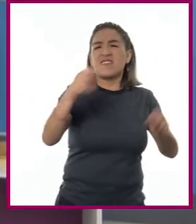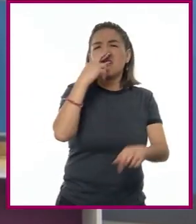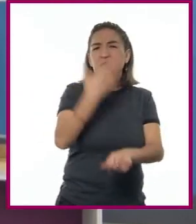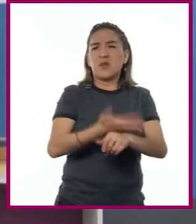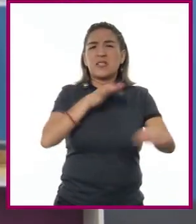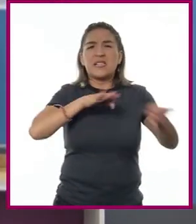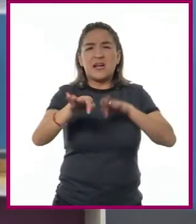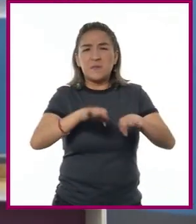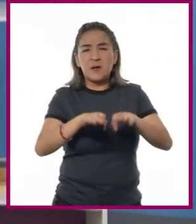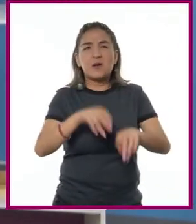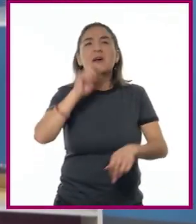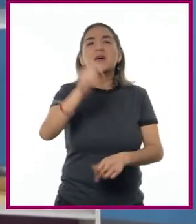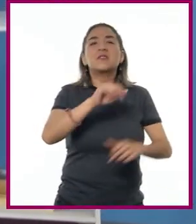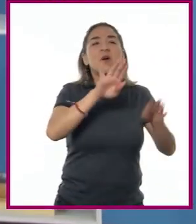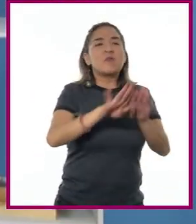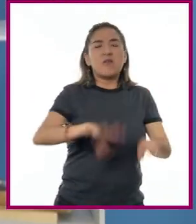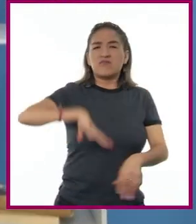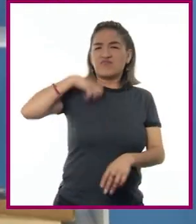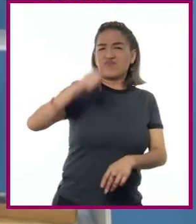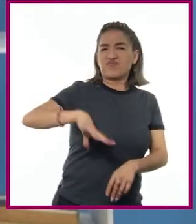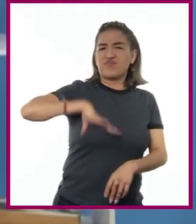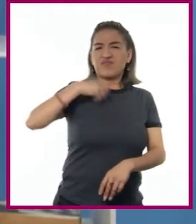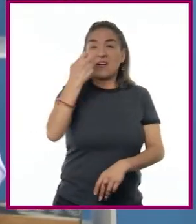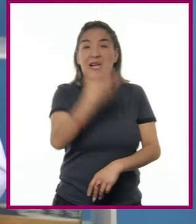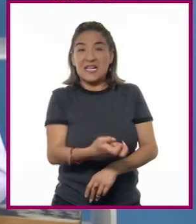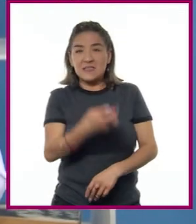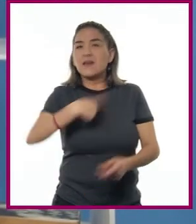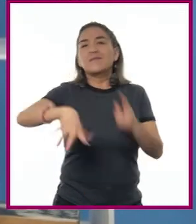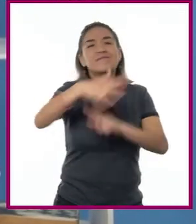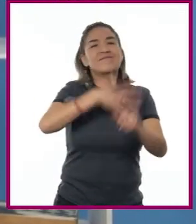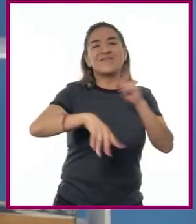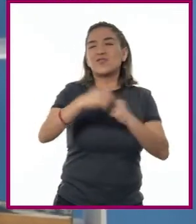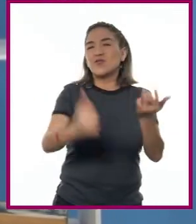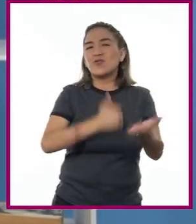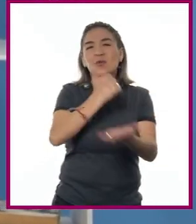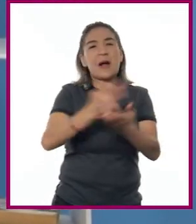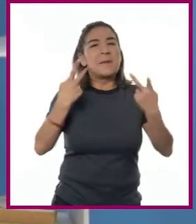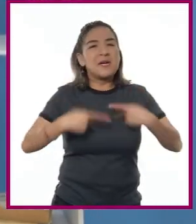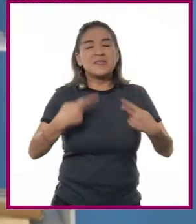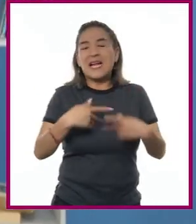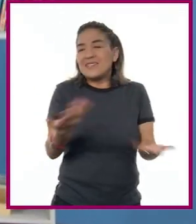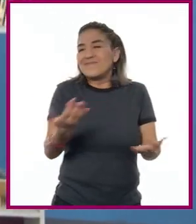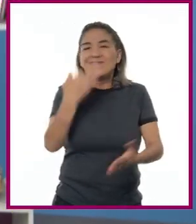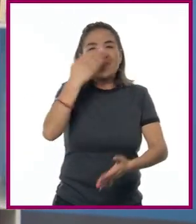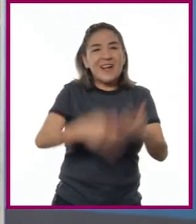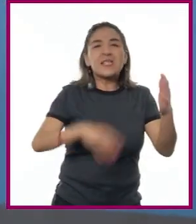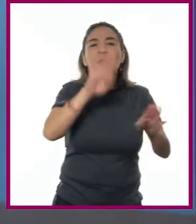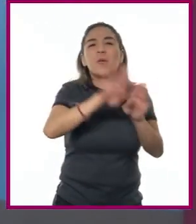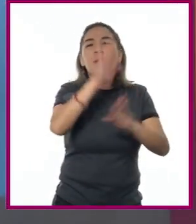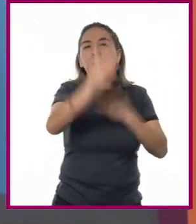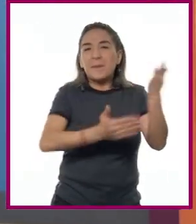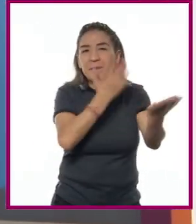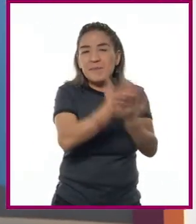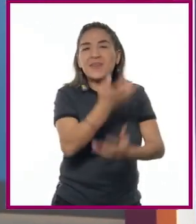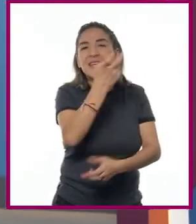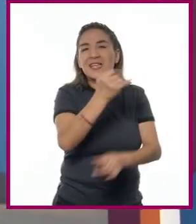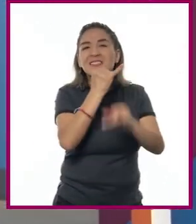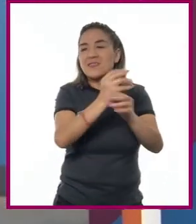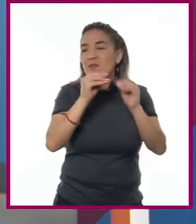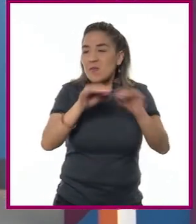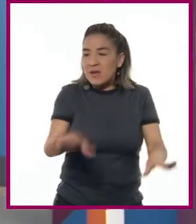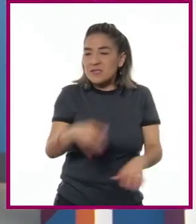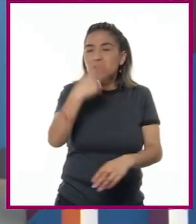son autoritarios, entonces la ciudadanía tiene poca posibilidad de reclamar el ejercicio de sus derechos.